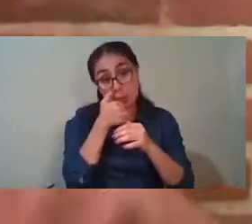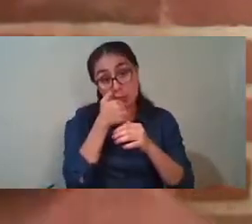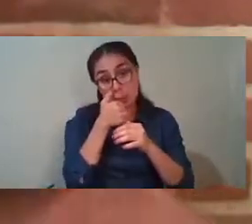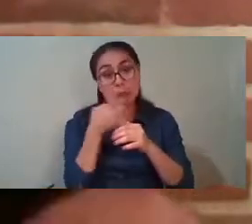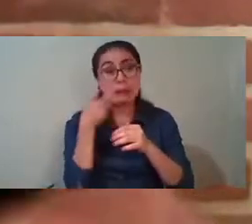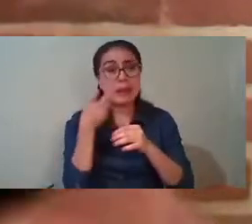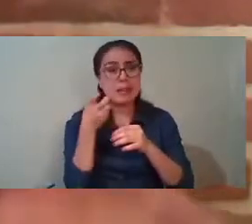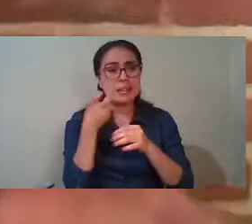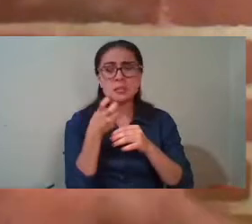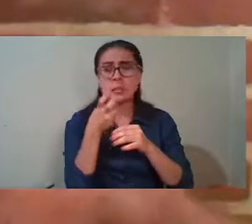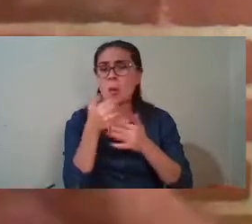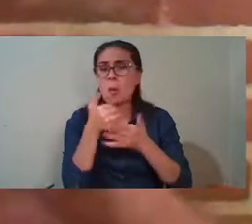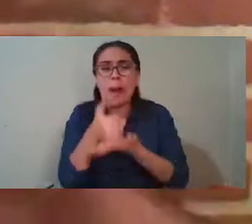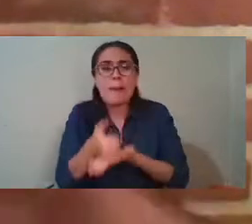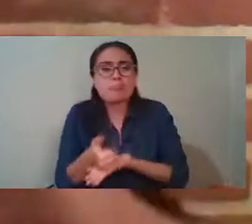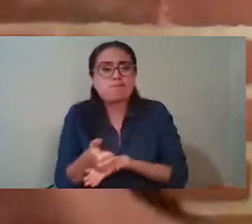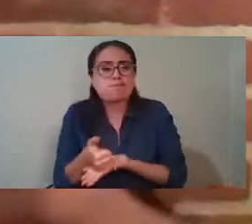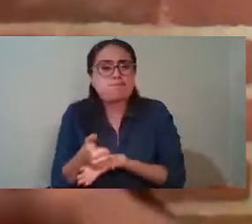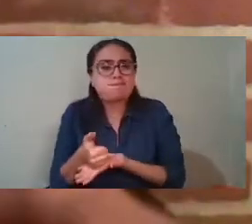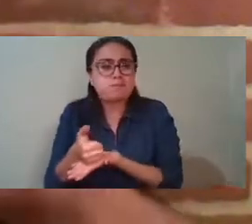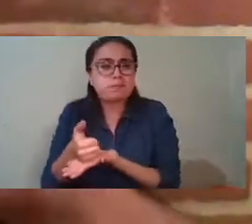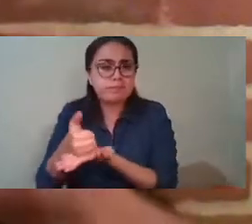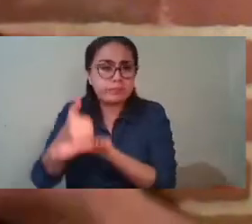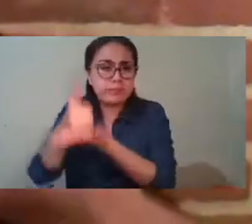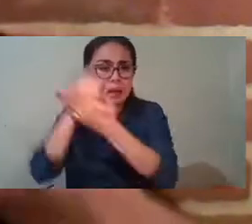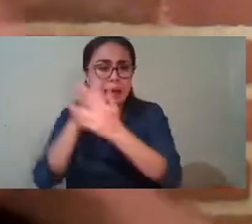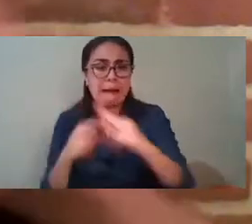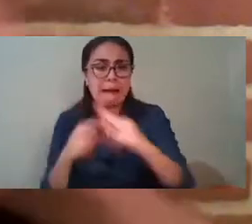imputrescible, en un soporte